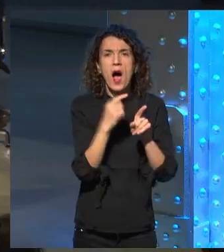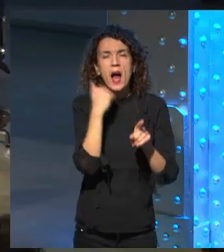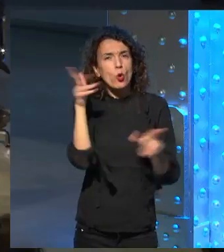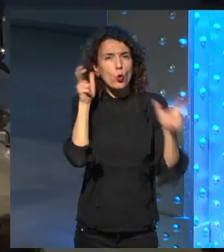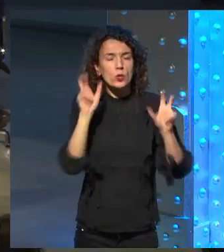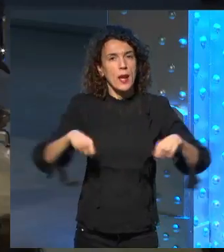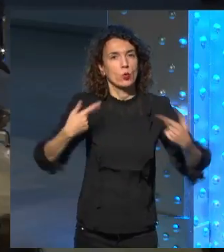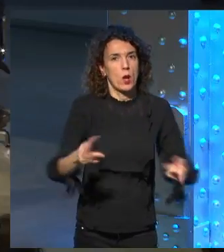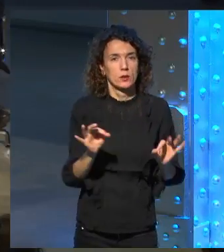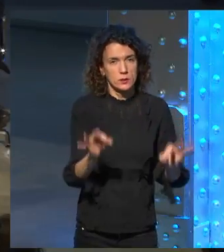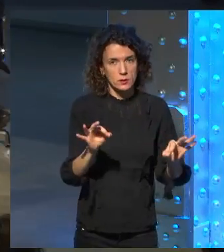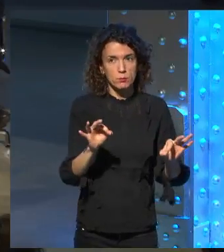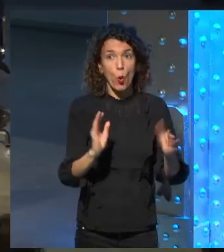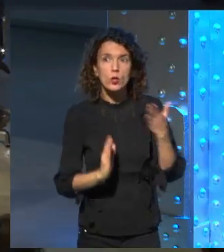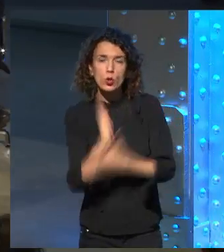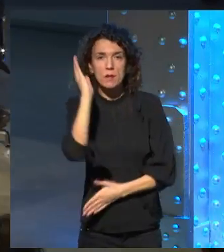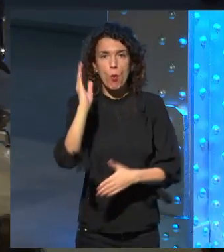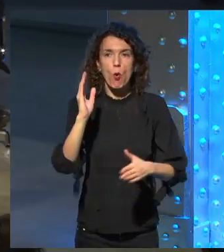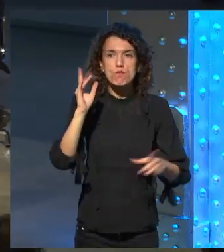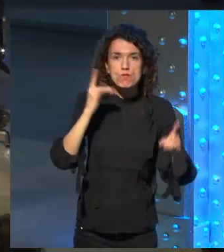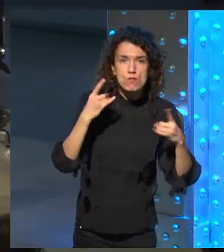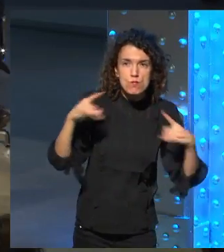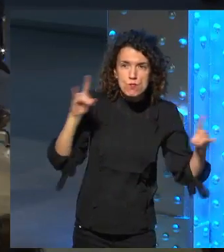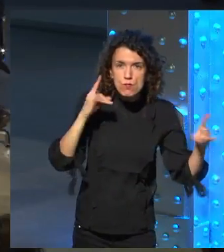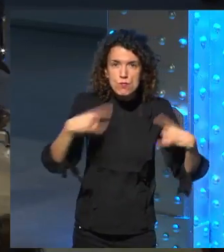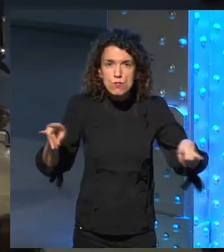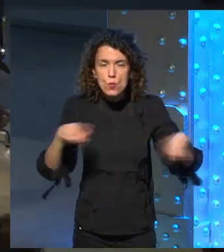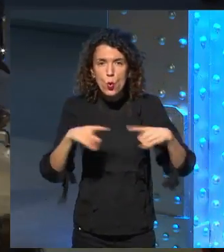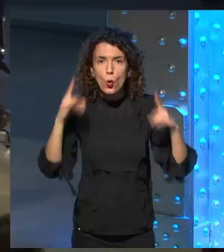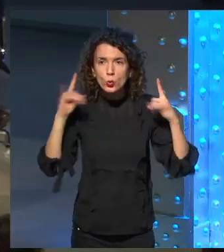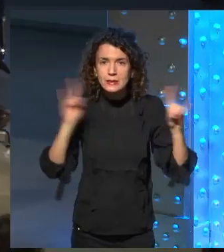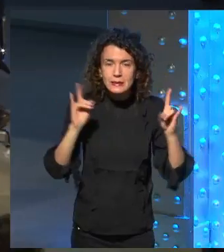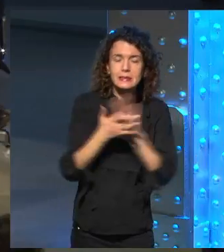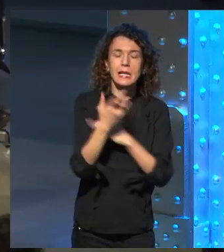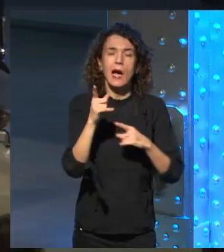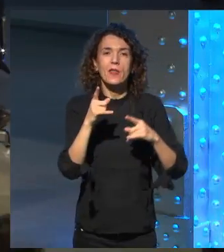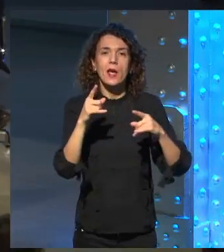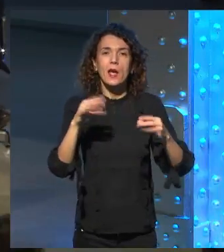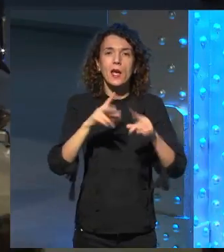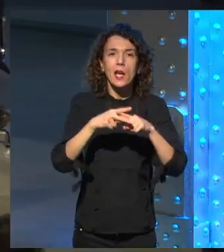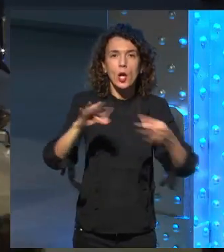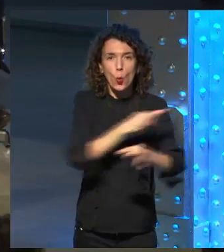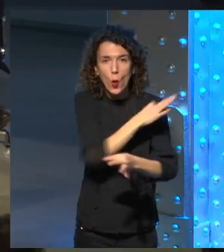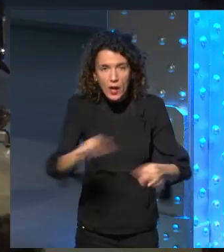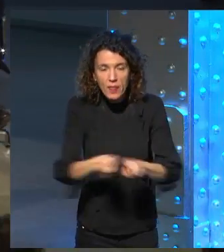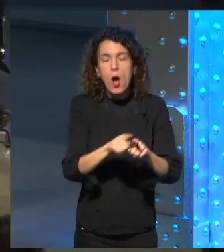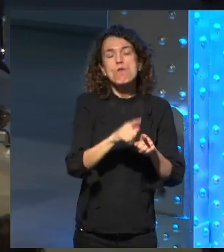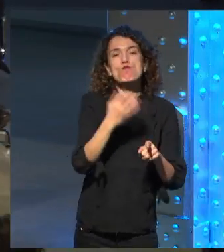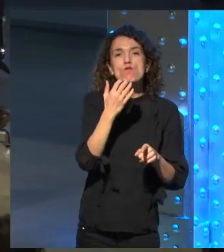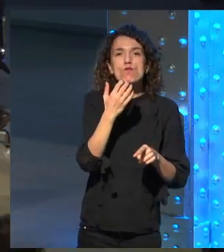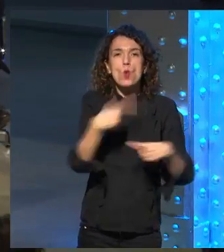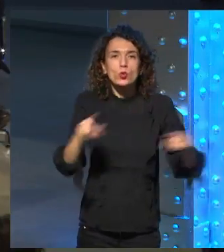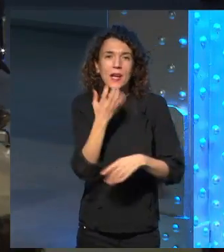natural, se interrumpe por una melodía de un lirismo precioso con la cuerda, como de repente esta música